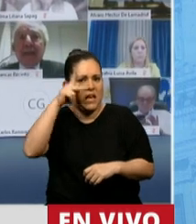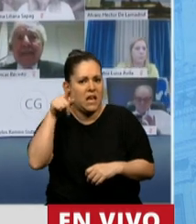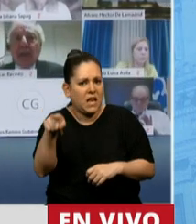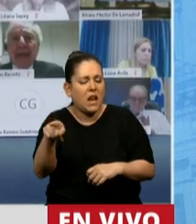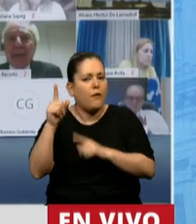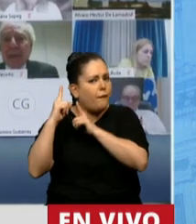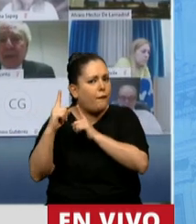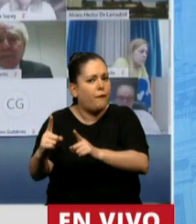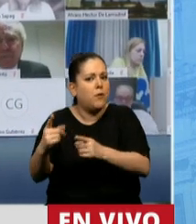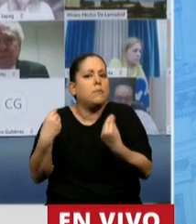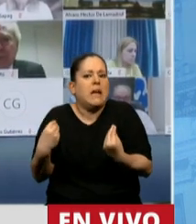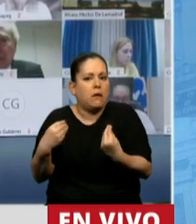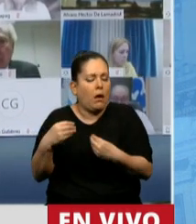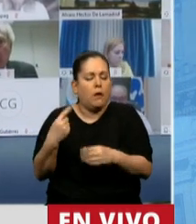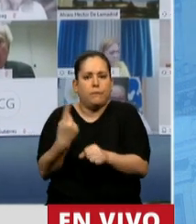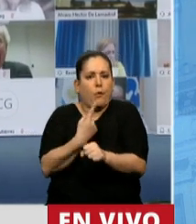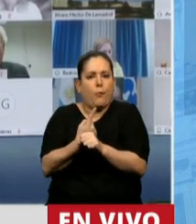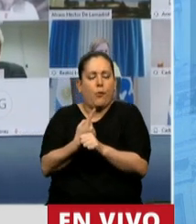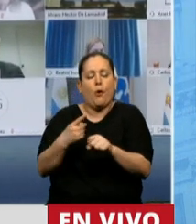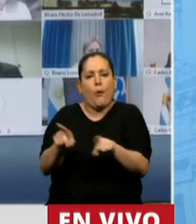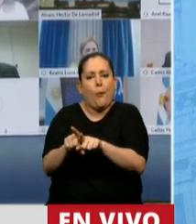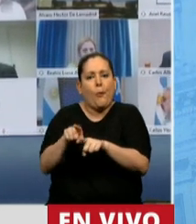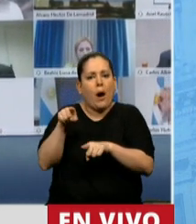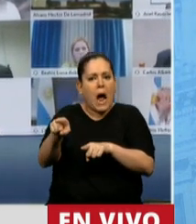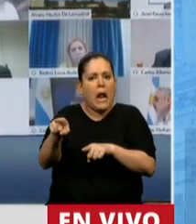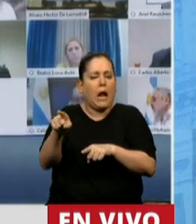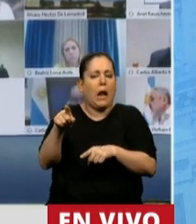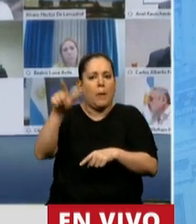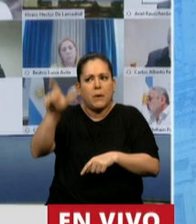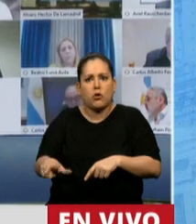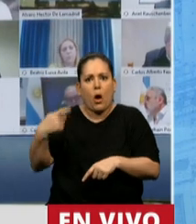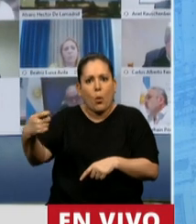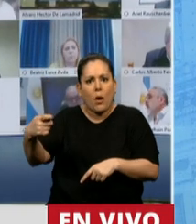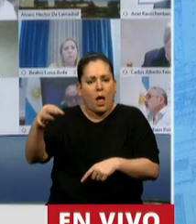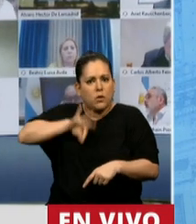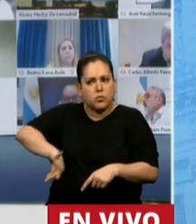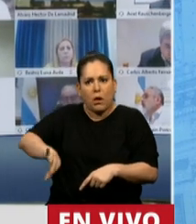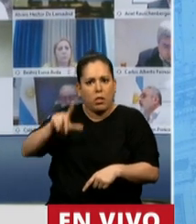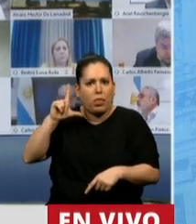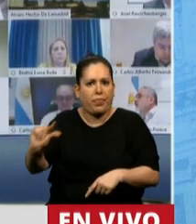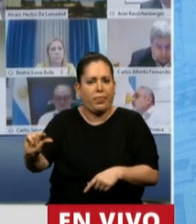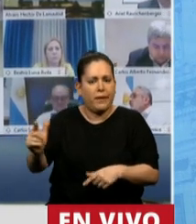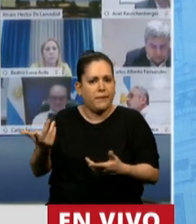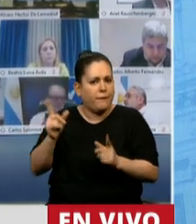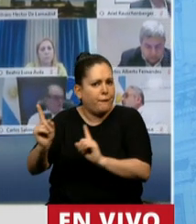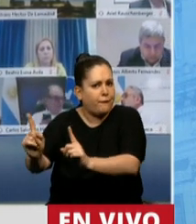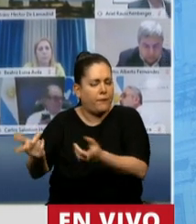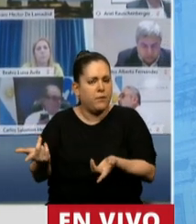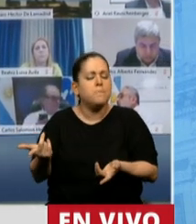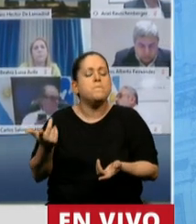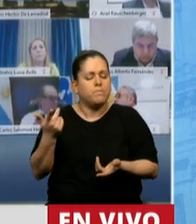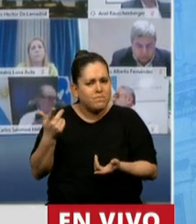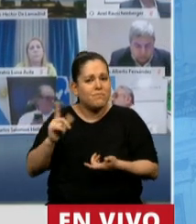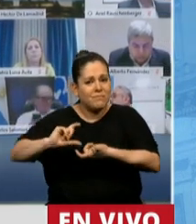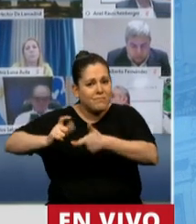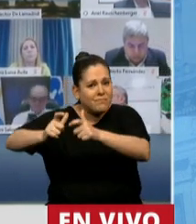congelamiento obligó a que no se pudiera mantener el nivel de vida del jubilado la corte fue muy clara a establecer que la movilidad